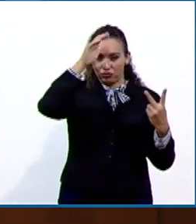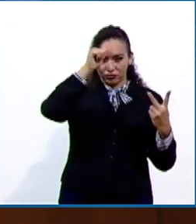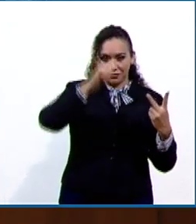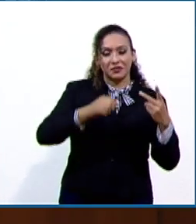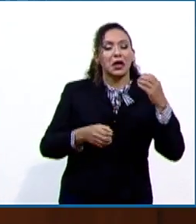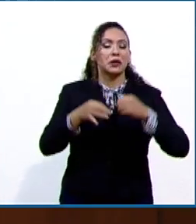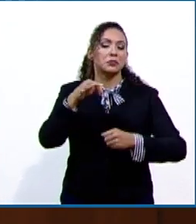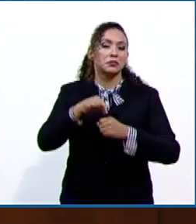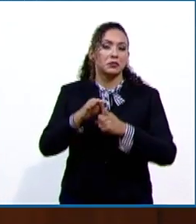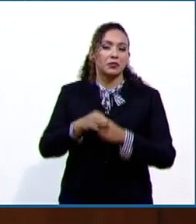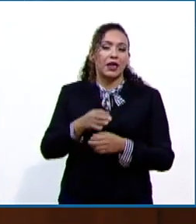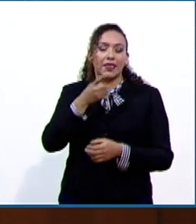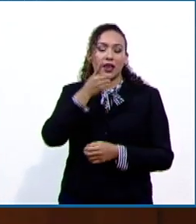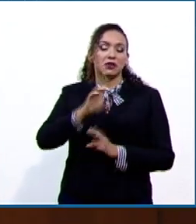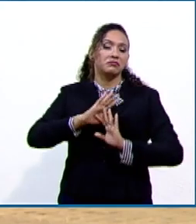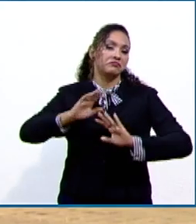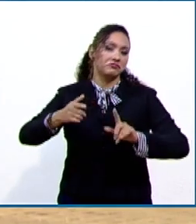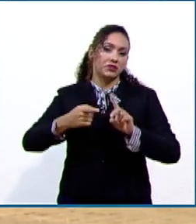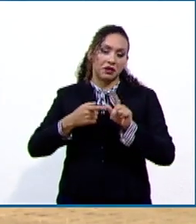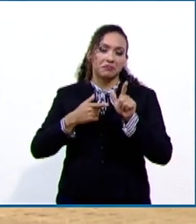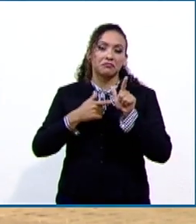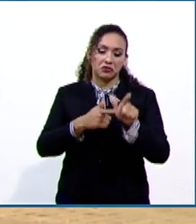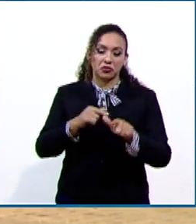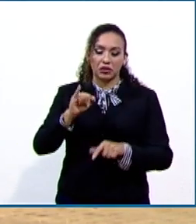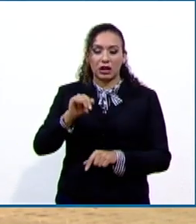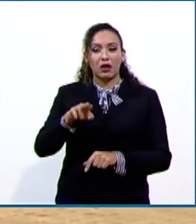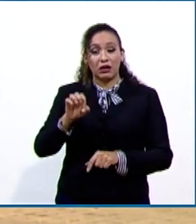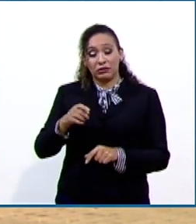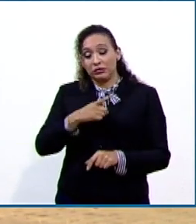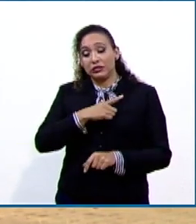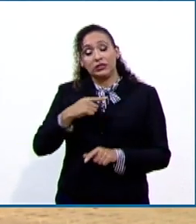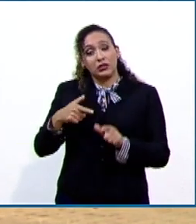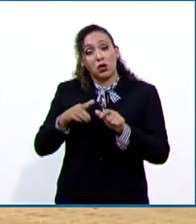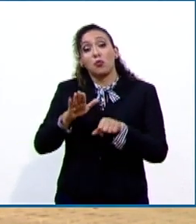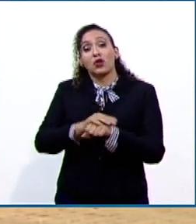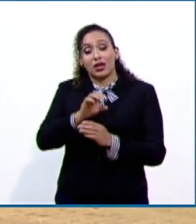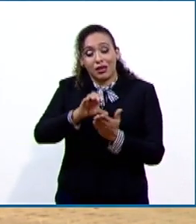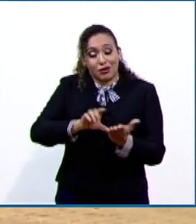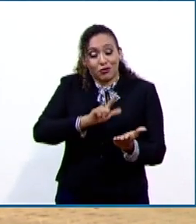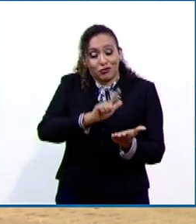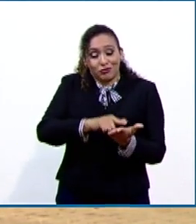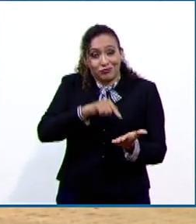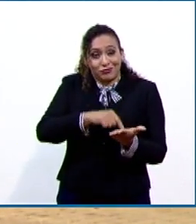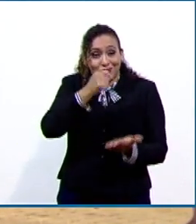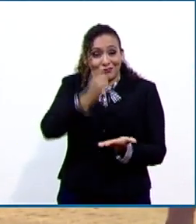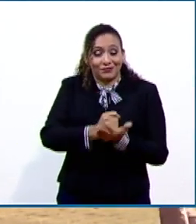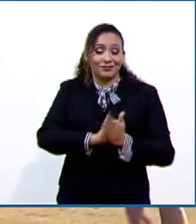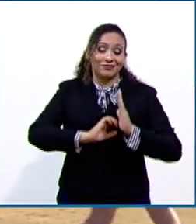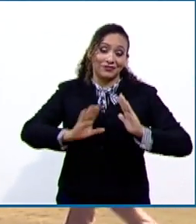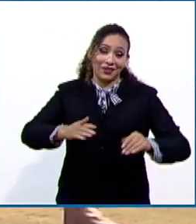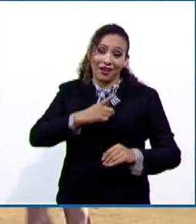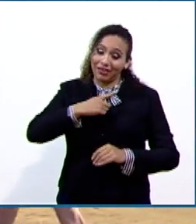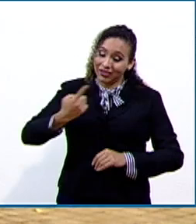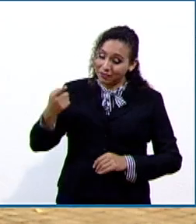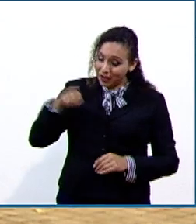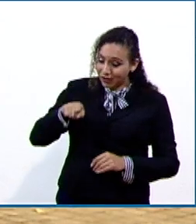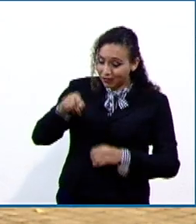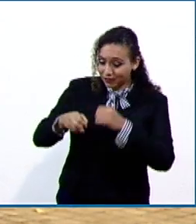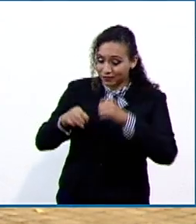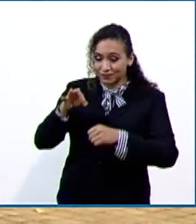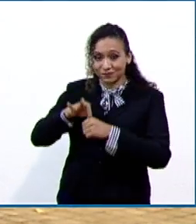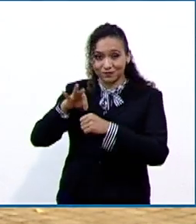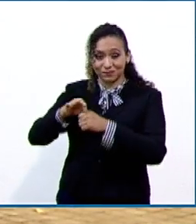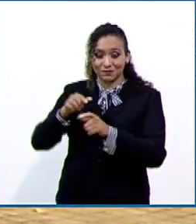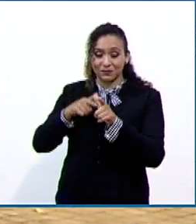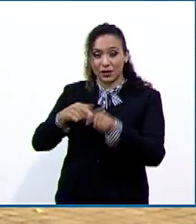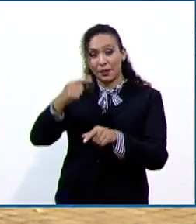Tribunal Electoral dio luz verde para que el INE continúe con los preparativos y el desarrollo de la elección de personas juzgadoras prevista